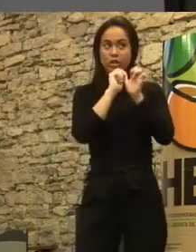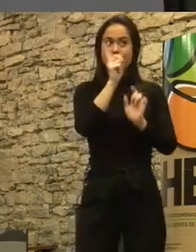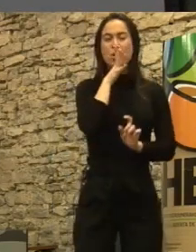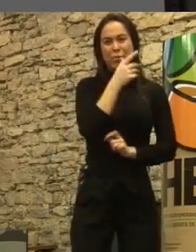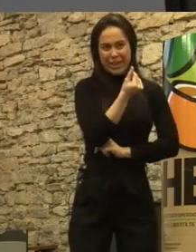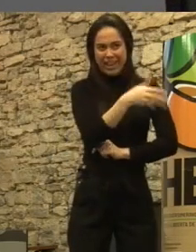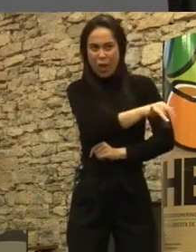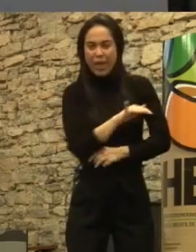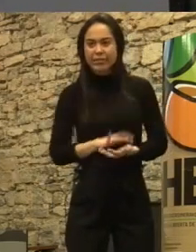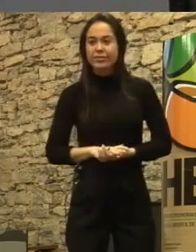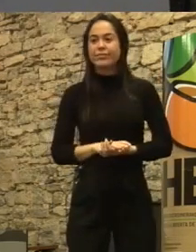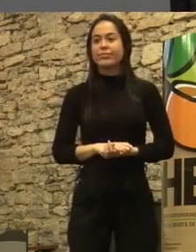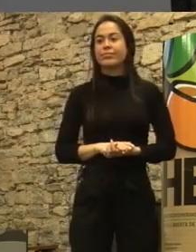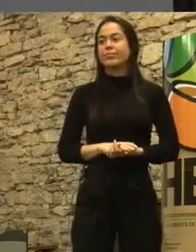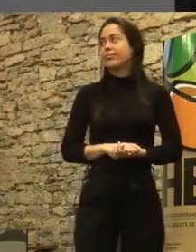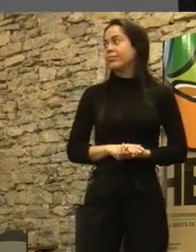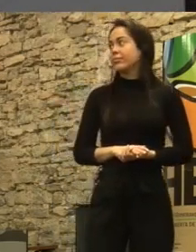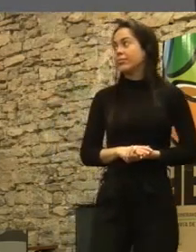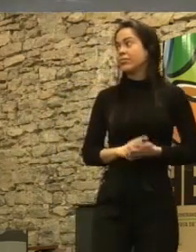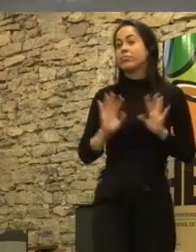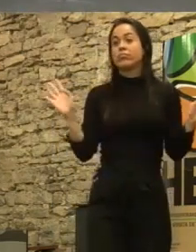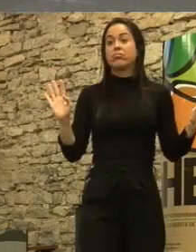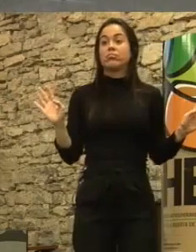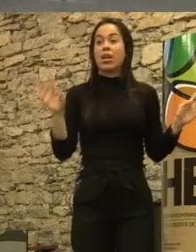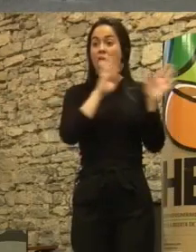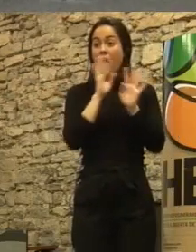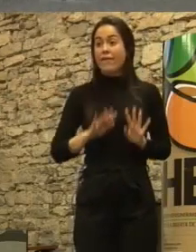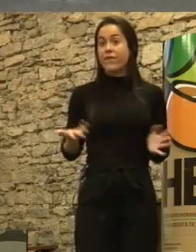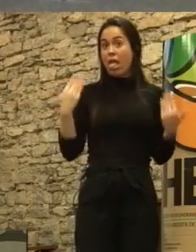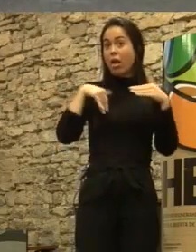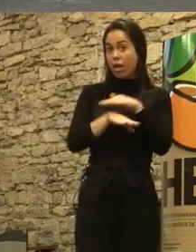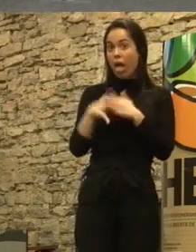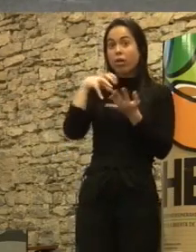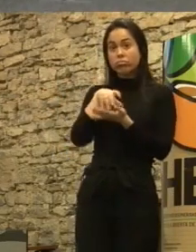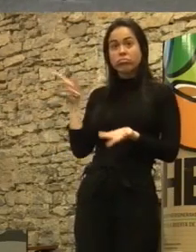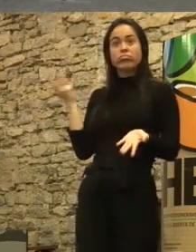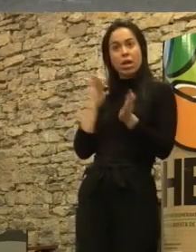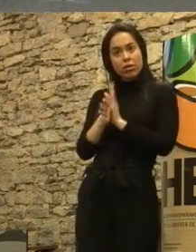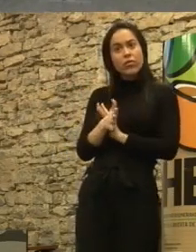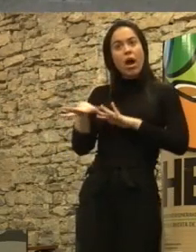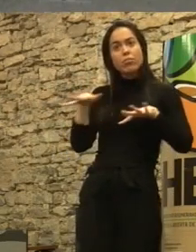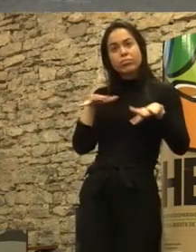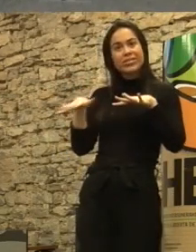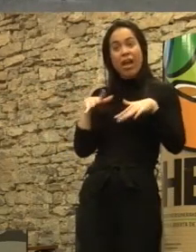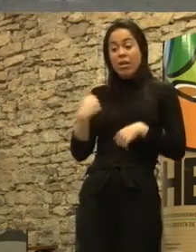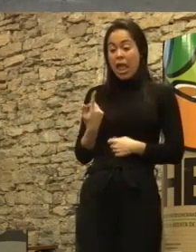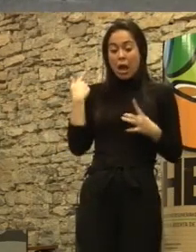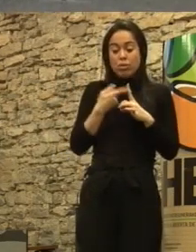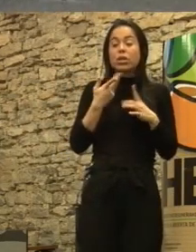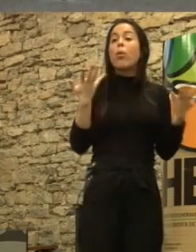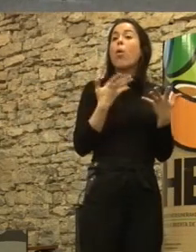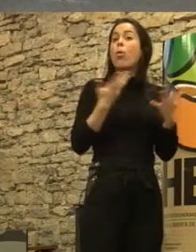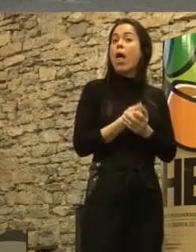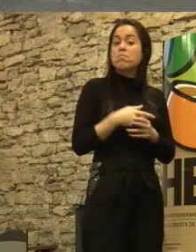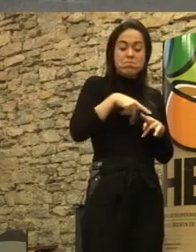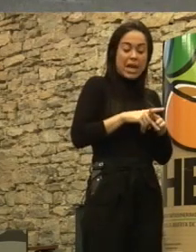¿vale? Política foreign policy o un garaje. Otra emprendedora social que simplemente quería ser mecánica porque le gustaba. Un día